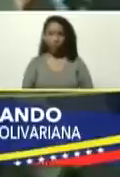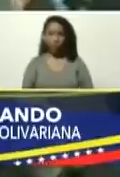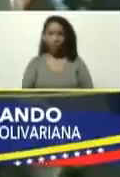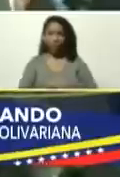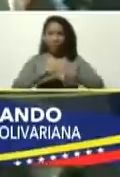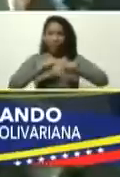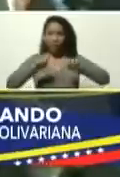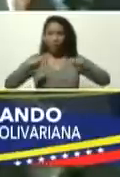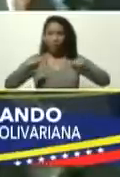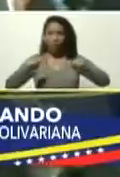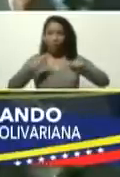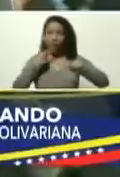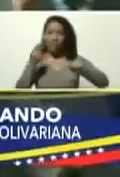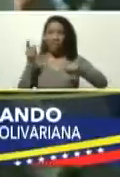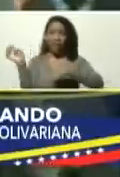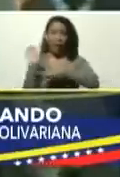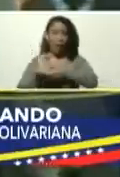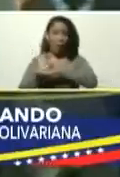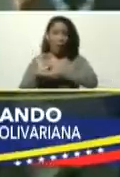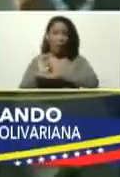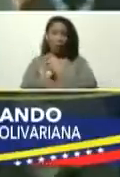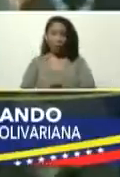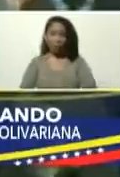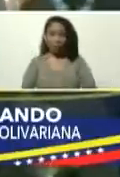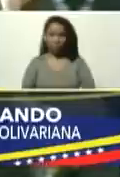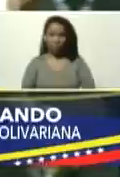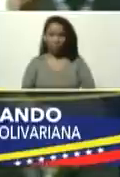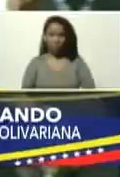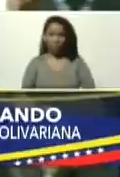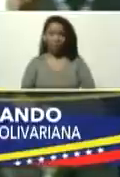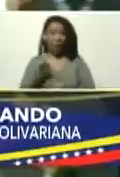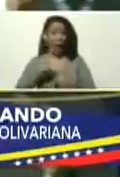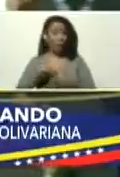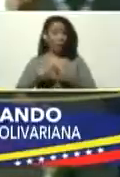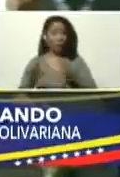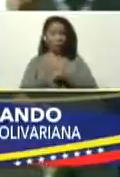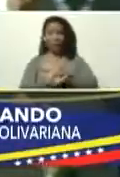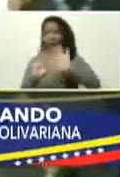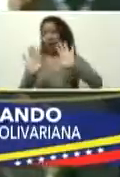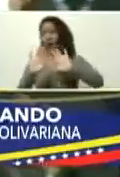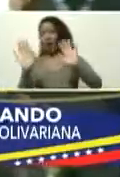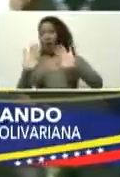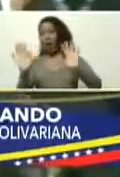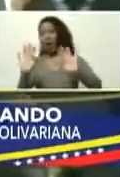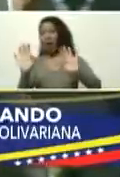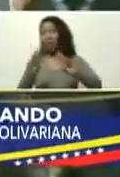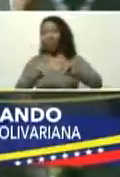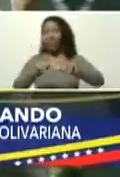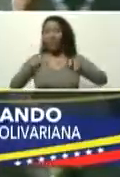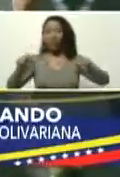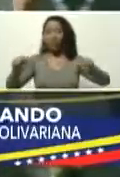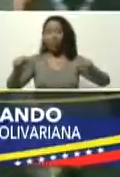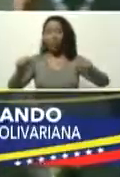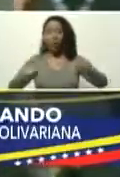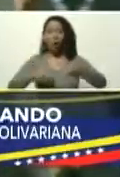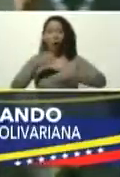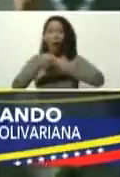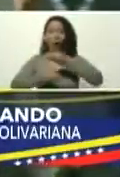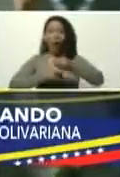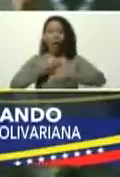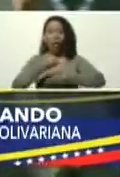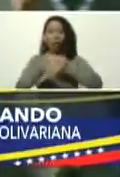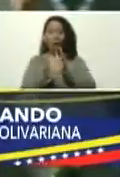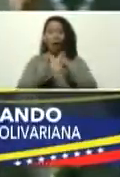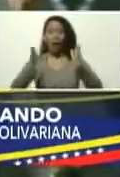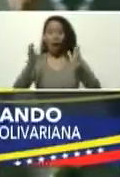territorio de lo que hoy es el Ecuador, y para entonces ya territorio sumado a la